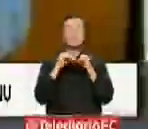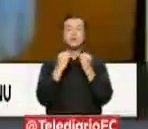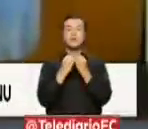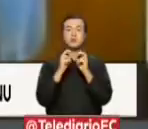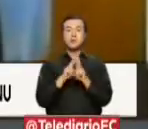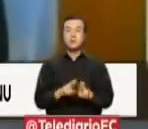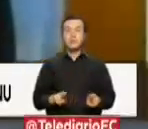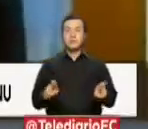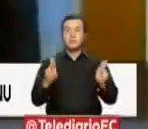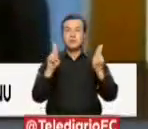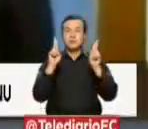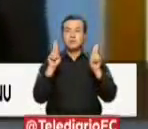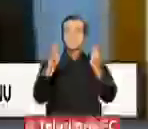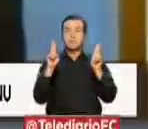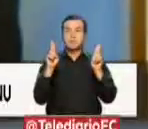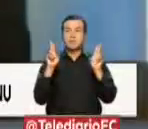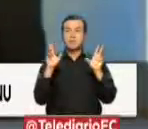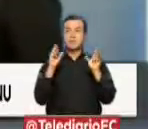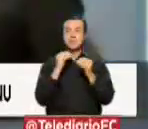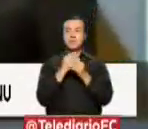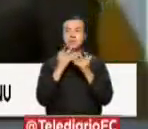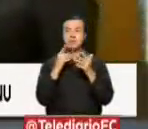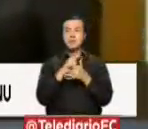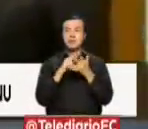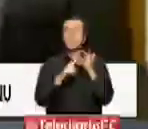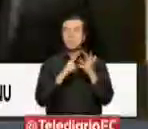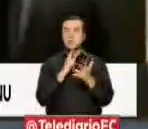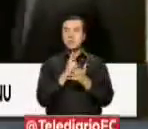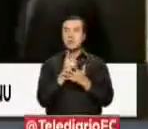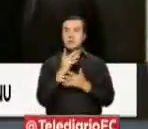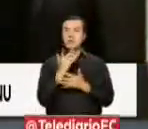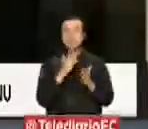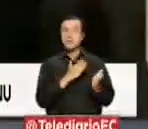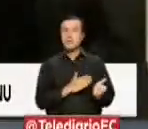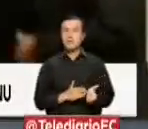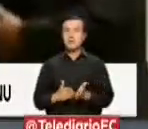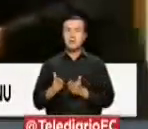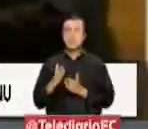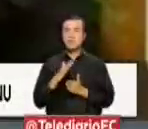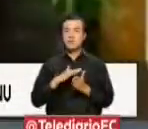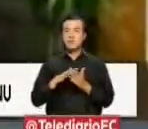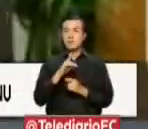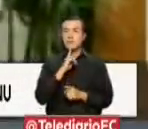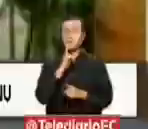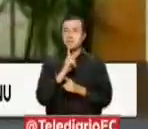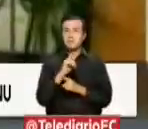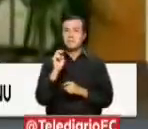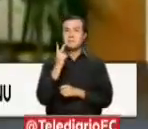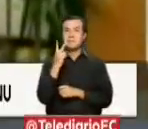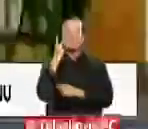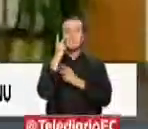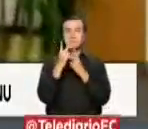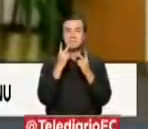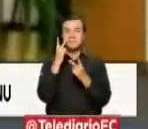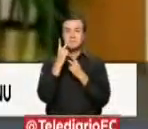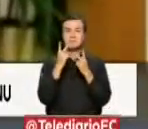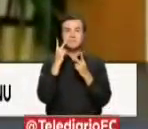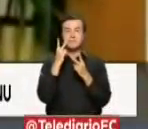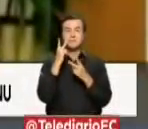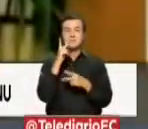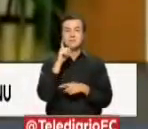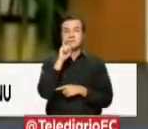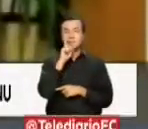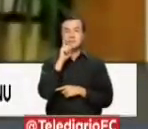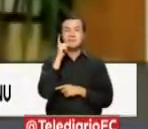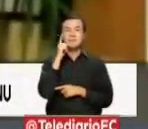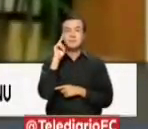de Naciones Unidas, Antonio Guterres, misma que aseguró fue muy buena y donde recibió orientaciones. Esta segunda visita de Maduro a la sede de la ONU estuvo